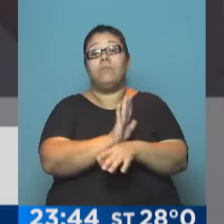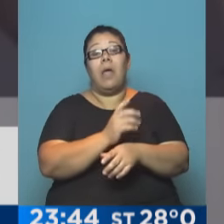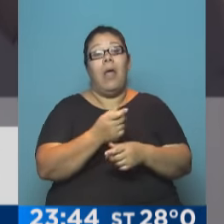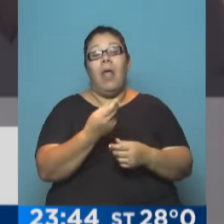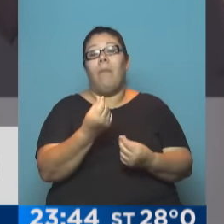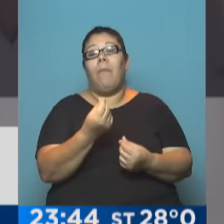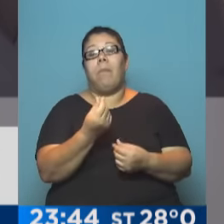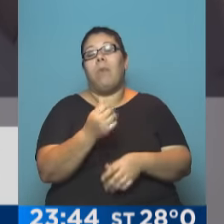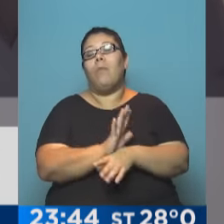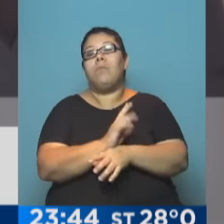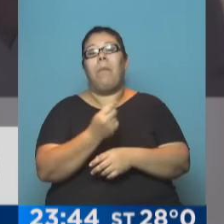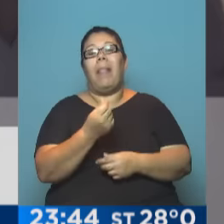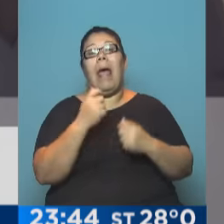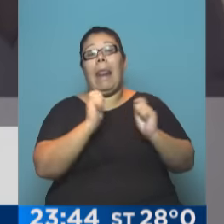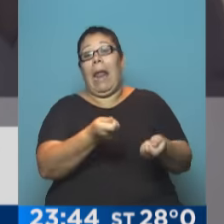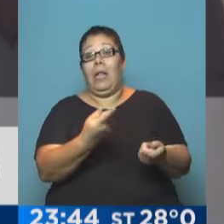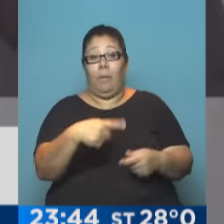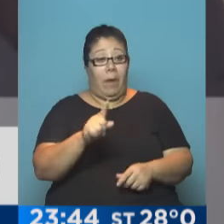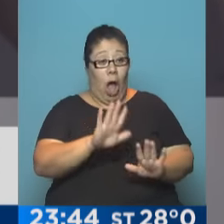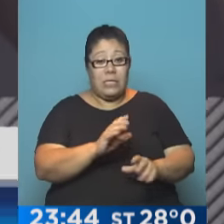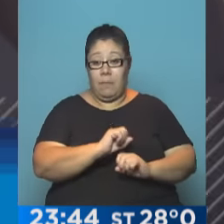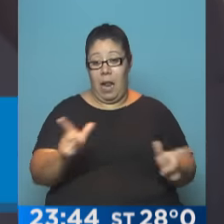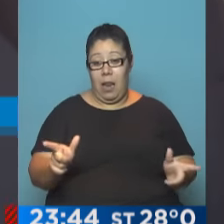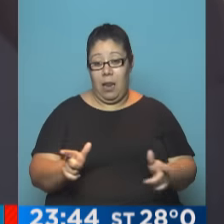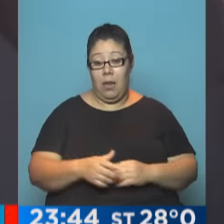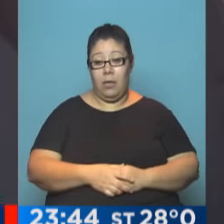plata a las empresas cuando no lo merecen.